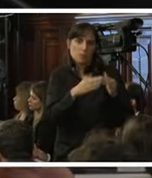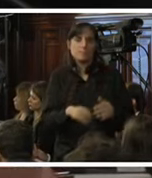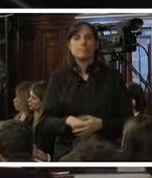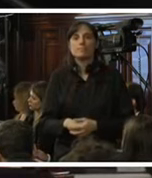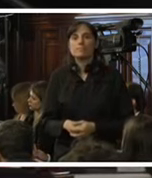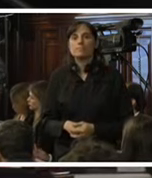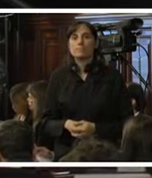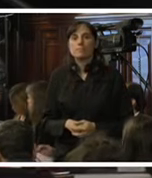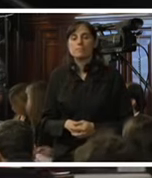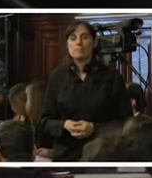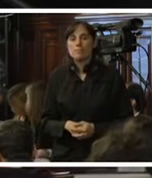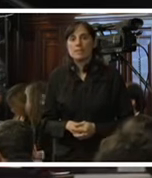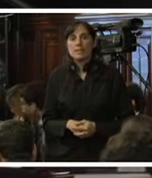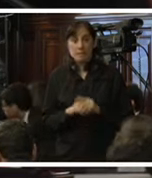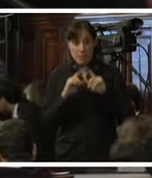Asimismo,